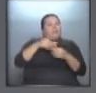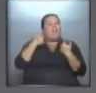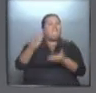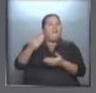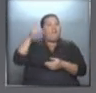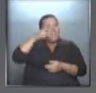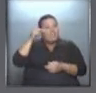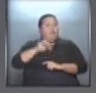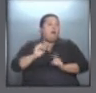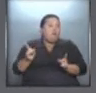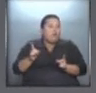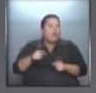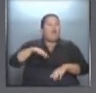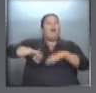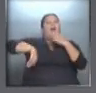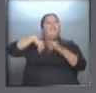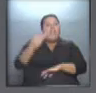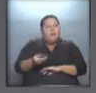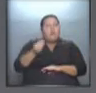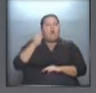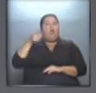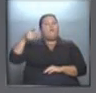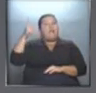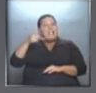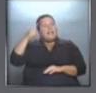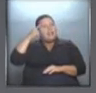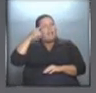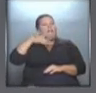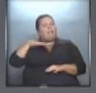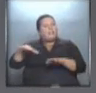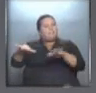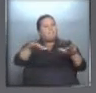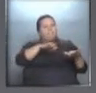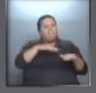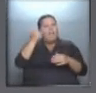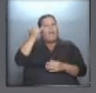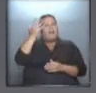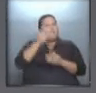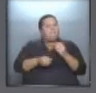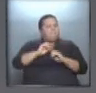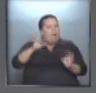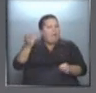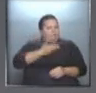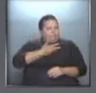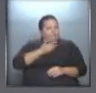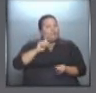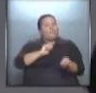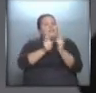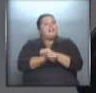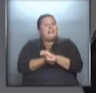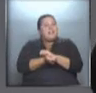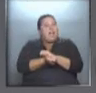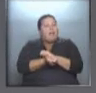kirchnerismo. Y después vino, bueno, cómo el kirchnerismo metabolizó ese mensaje y esa derrota electoral y la transformó